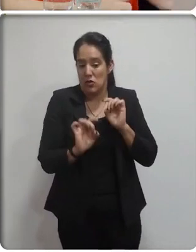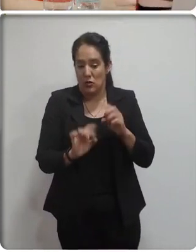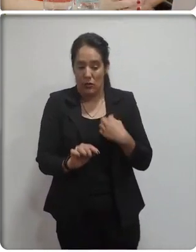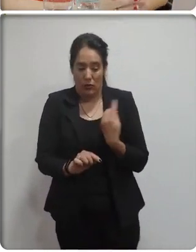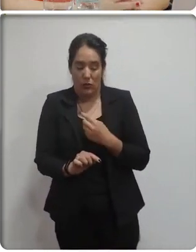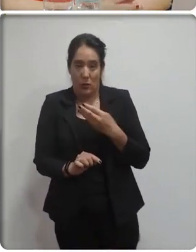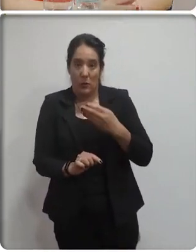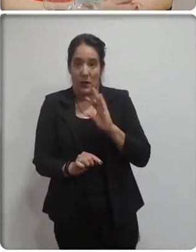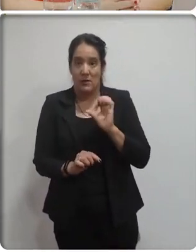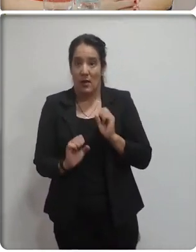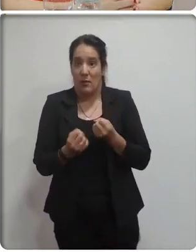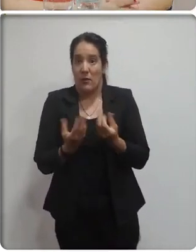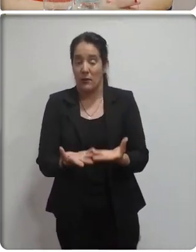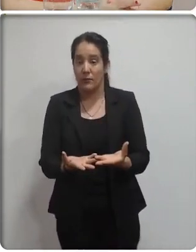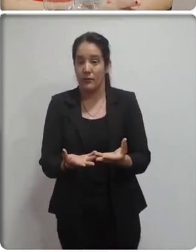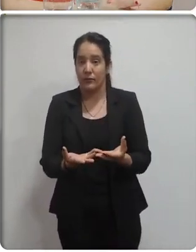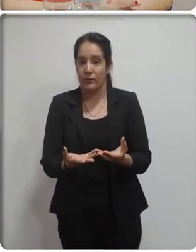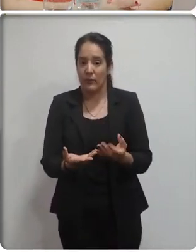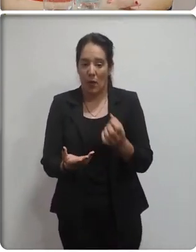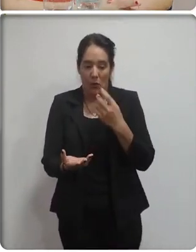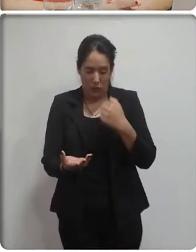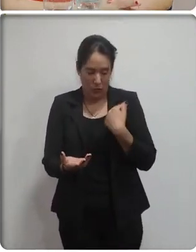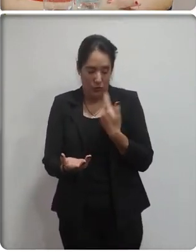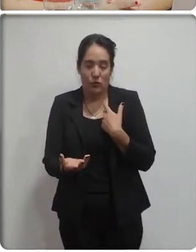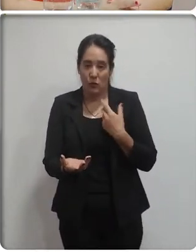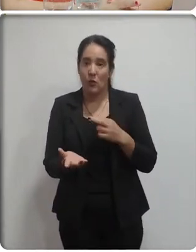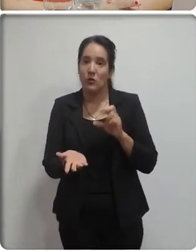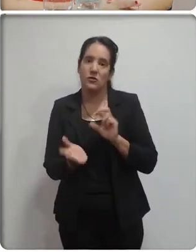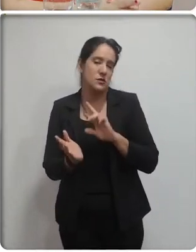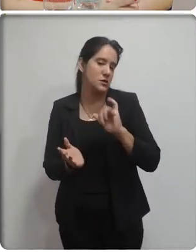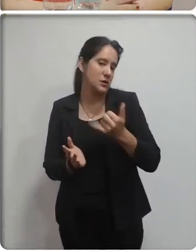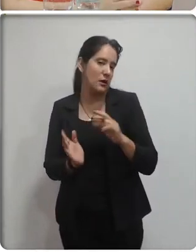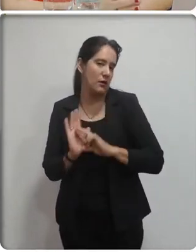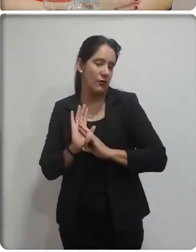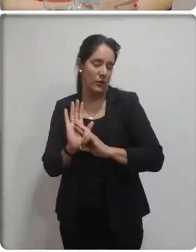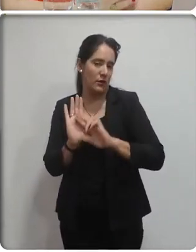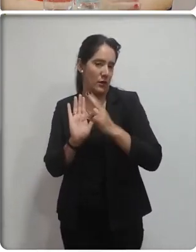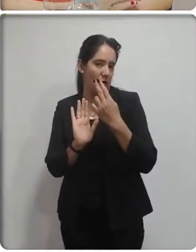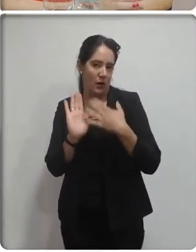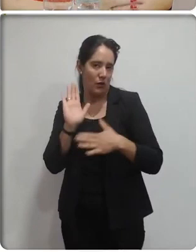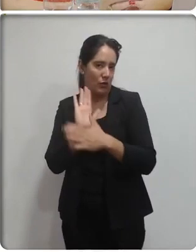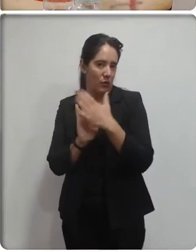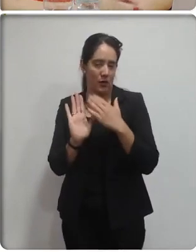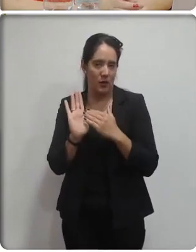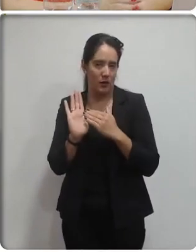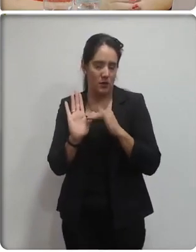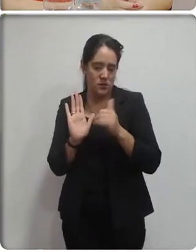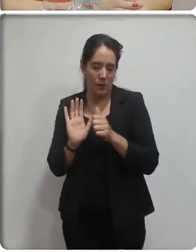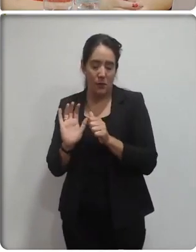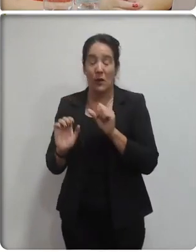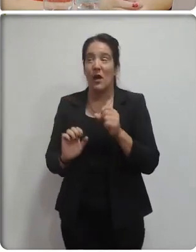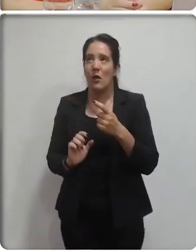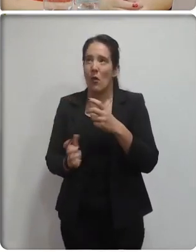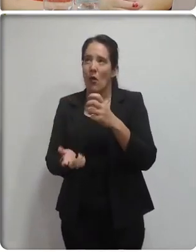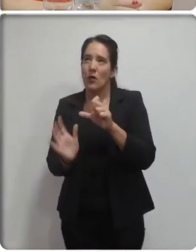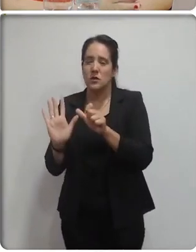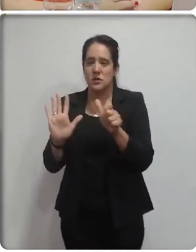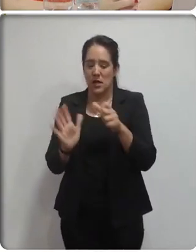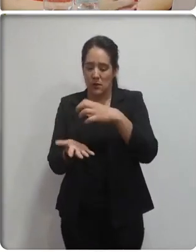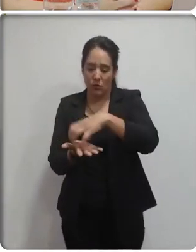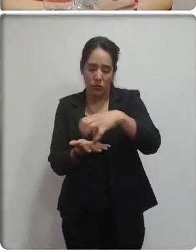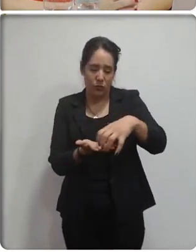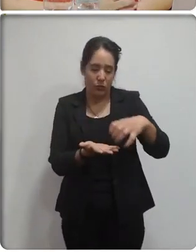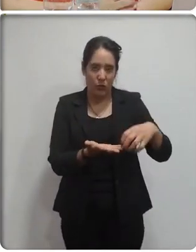a la Salud, que sí somos referentes nacionales en prácticamente los 6 grupos de patologías que están definidos